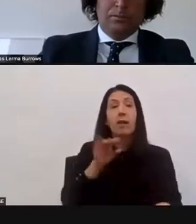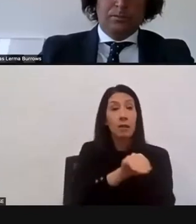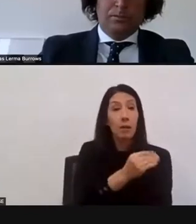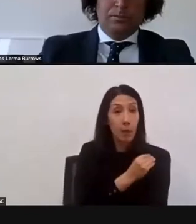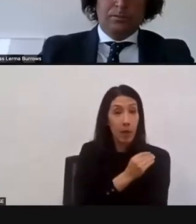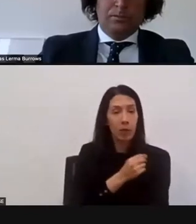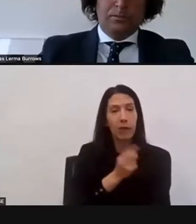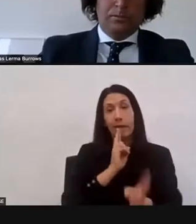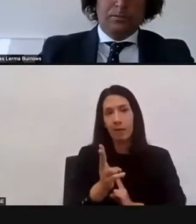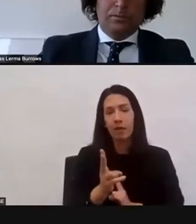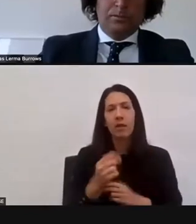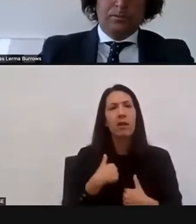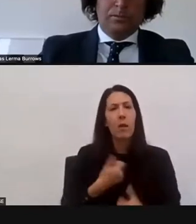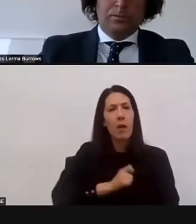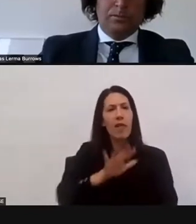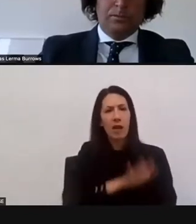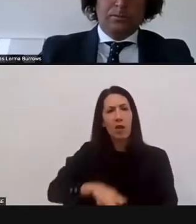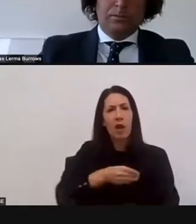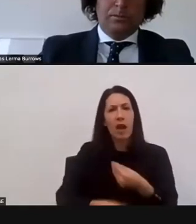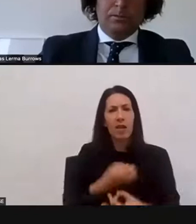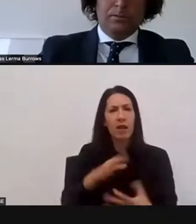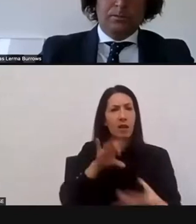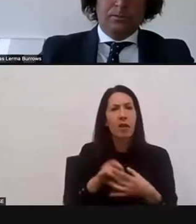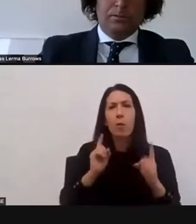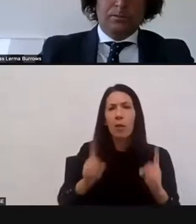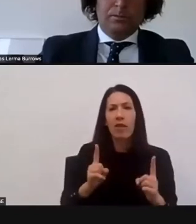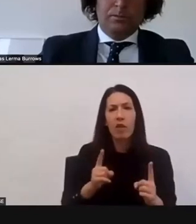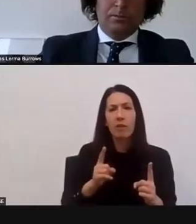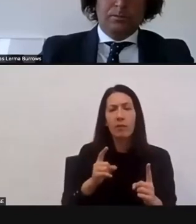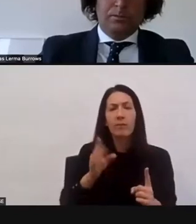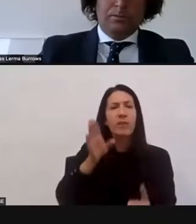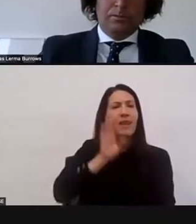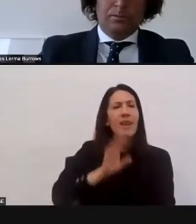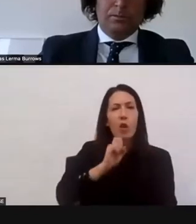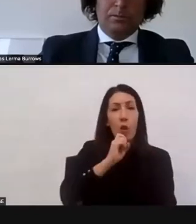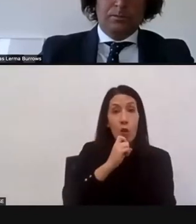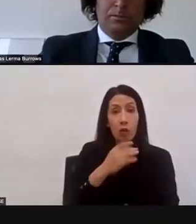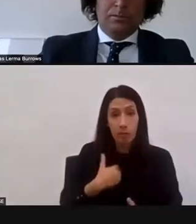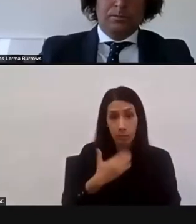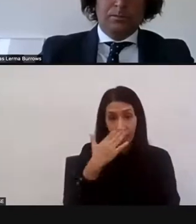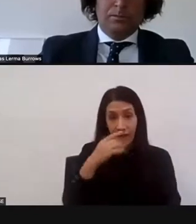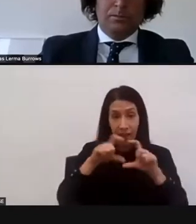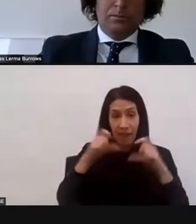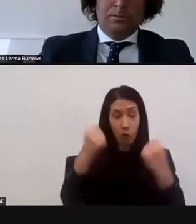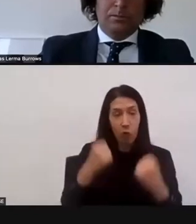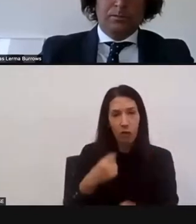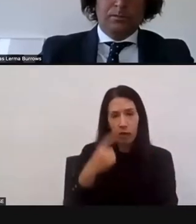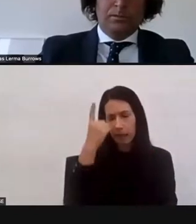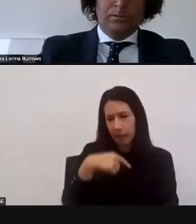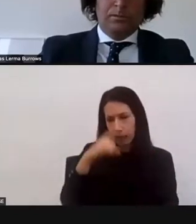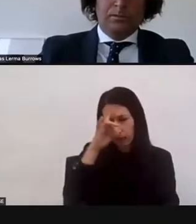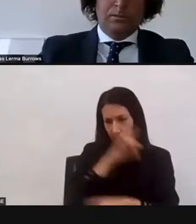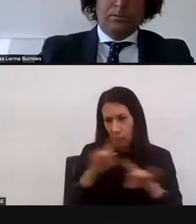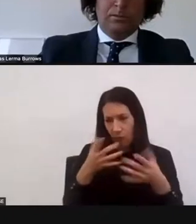de qué está haciendo Policía Nacional respecto a la prevención de los delitos de odio, pues desde la institución somos conscientes de una máxima que